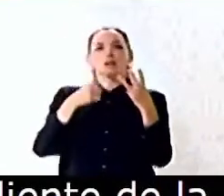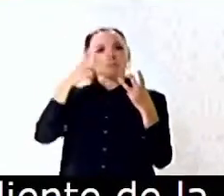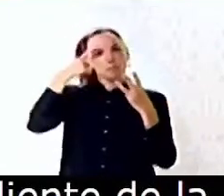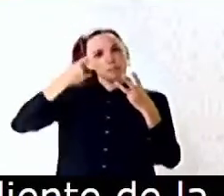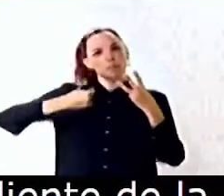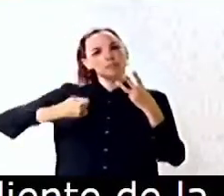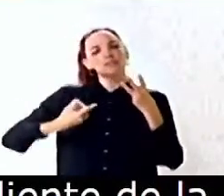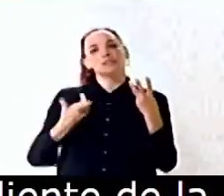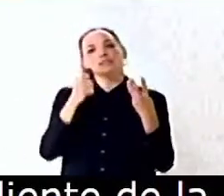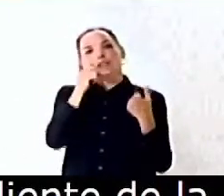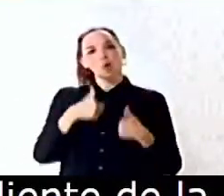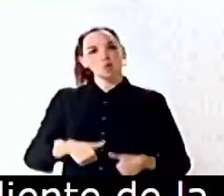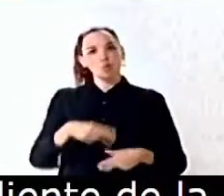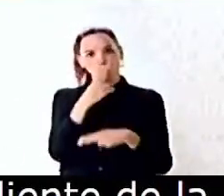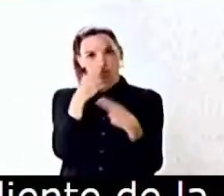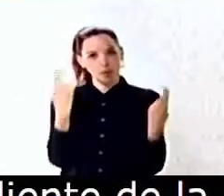pública,